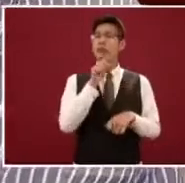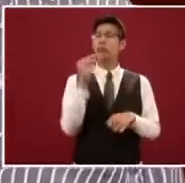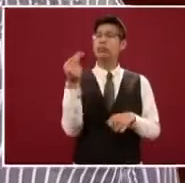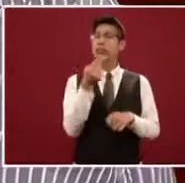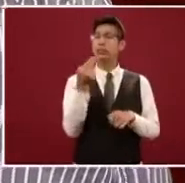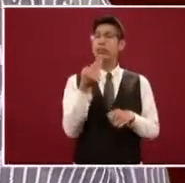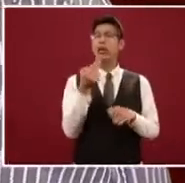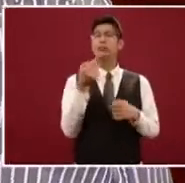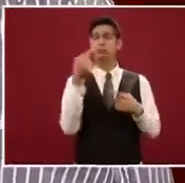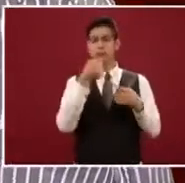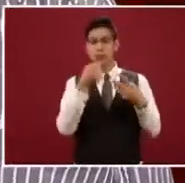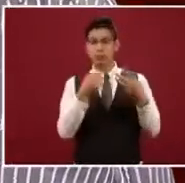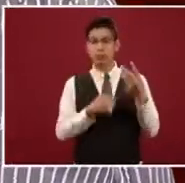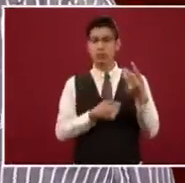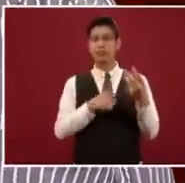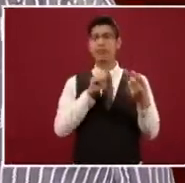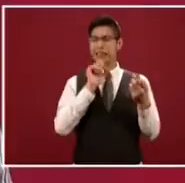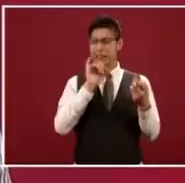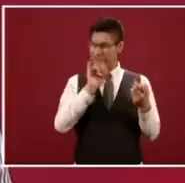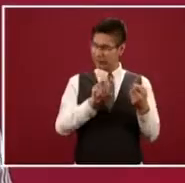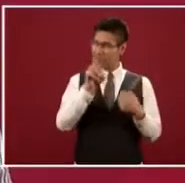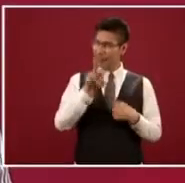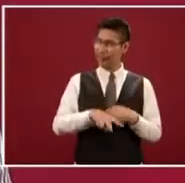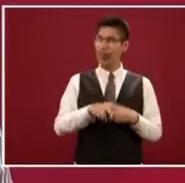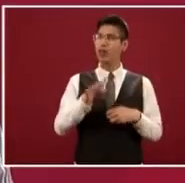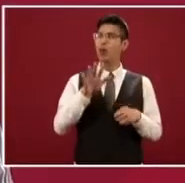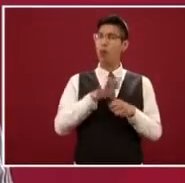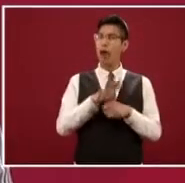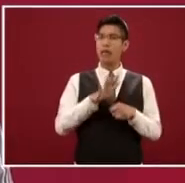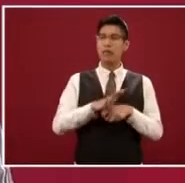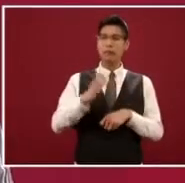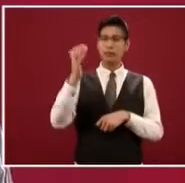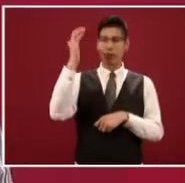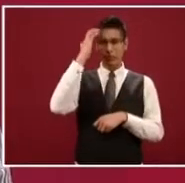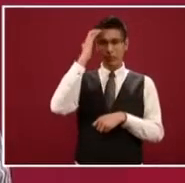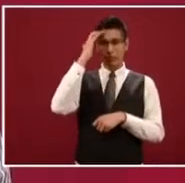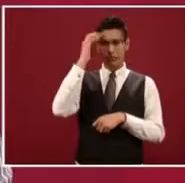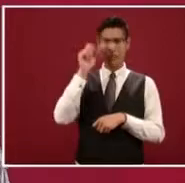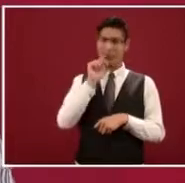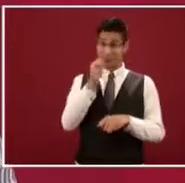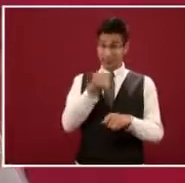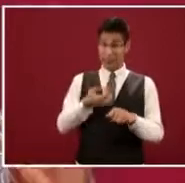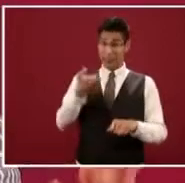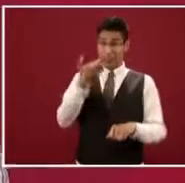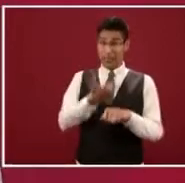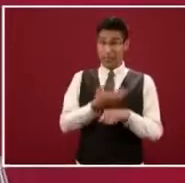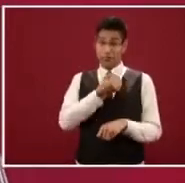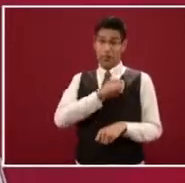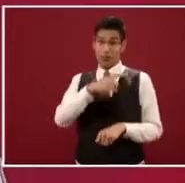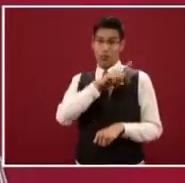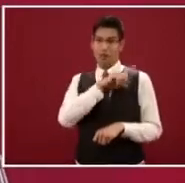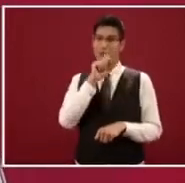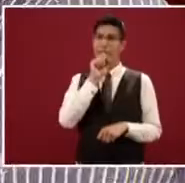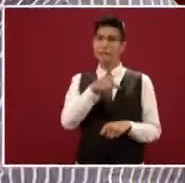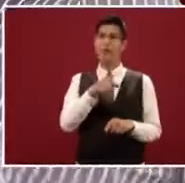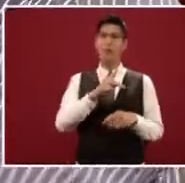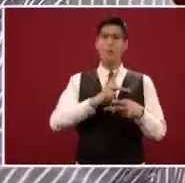del Comando Federal que coordina bajo la dirección de la Secretaría de Salud el operativo